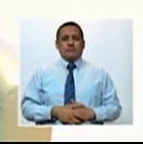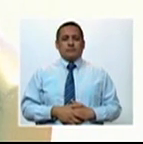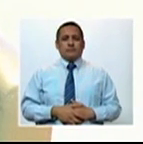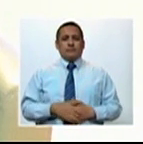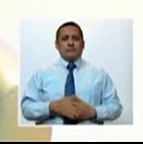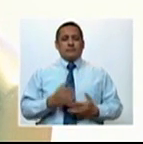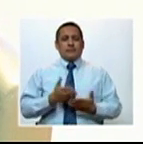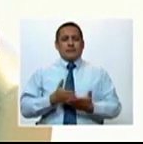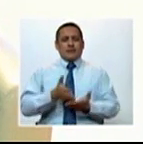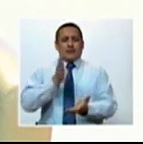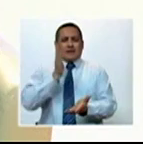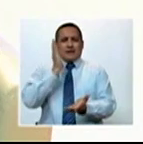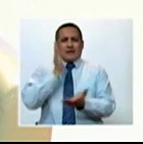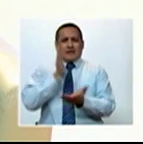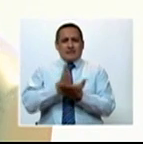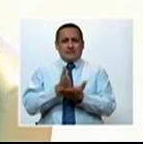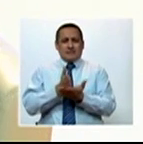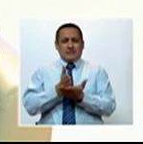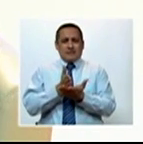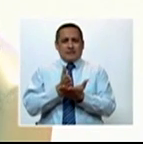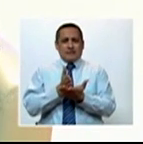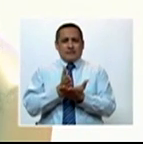a una persona por